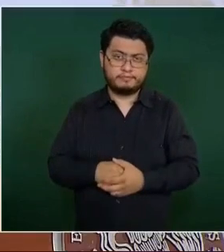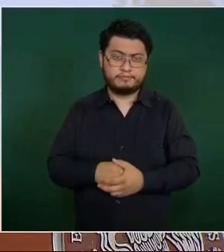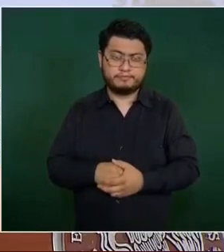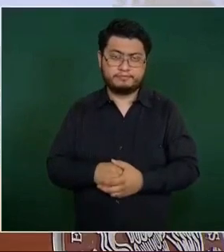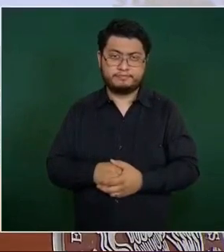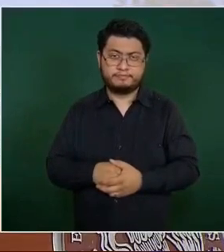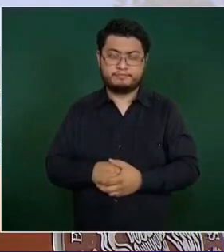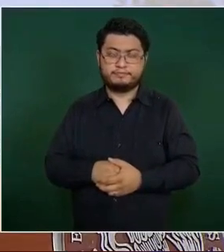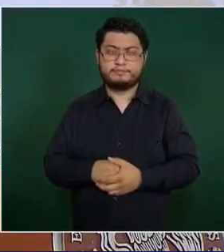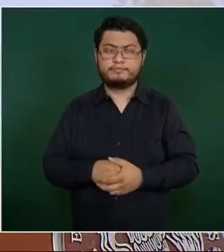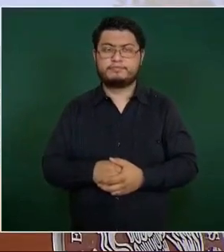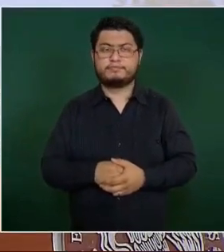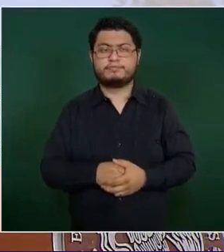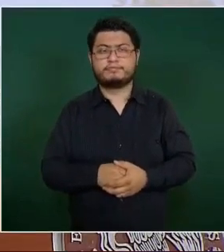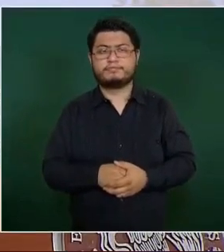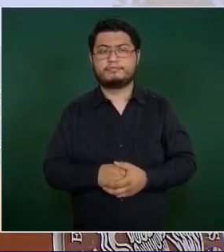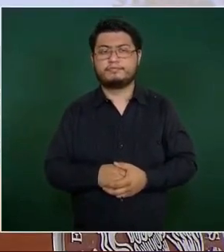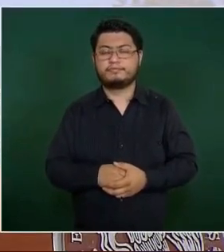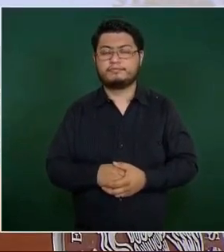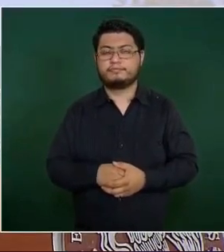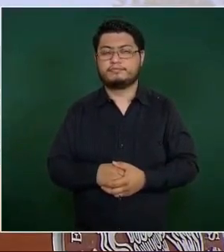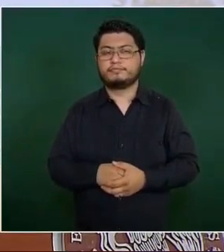Oñate,